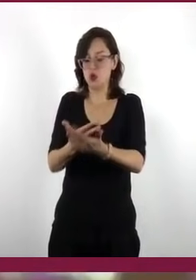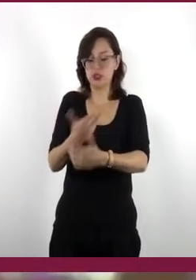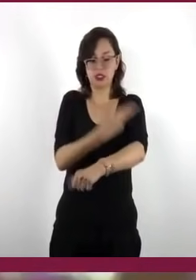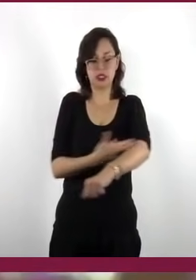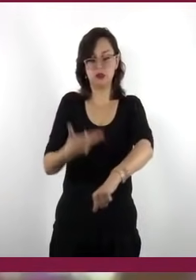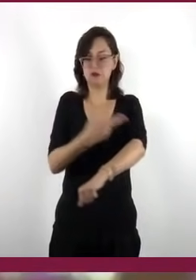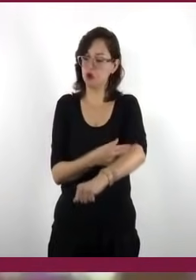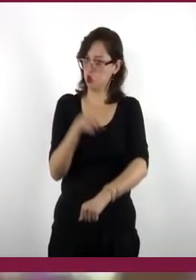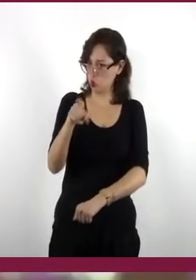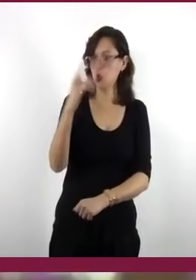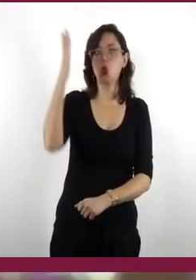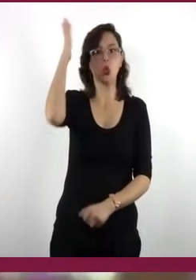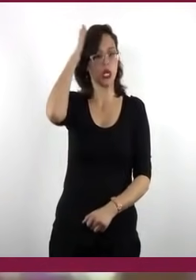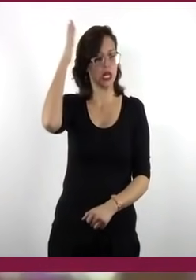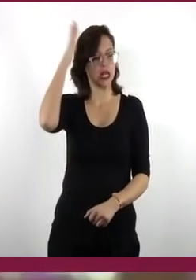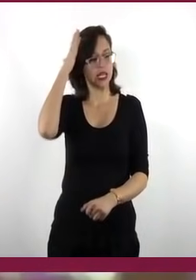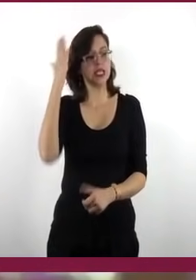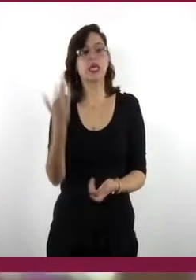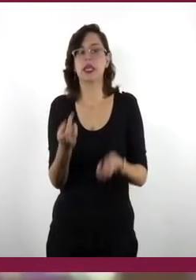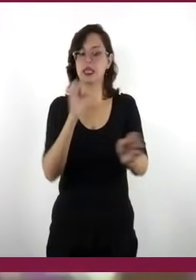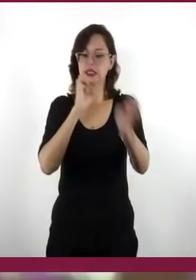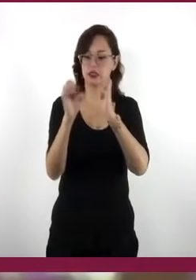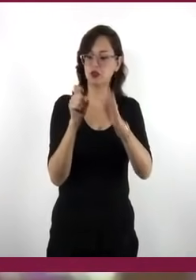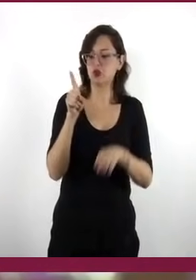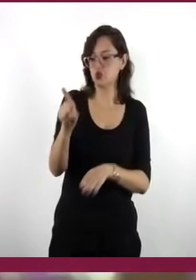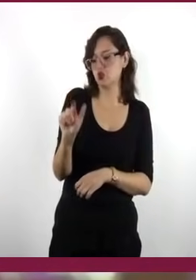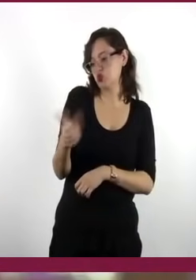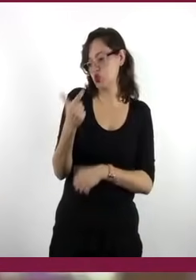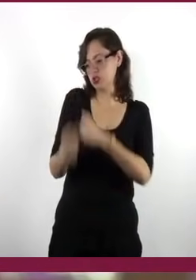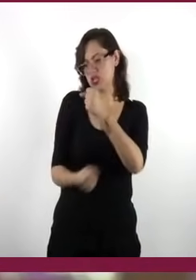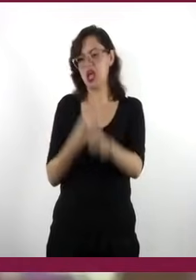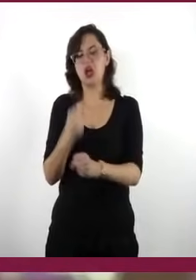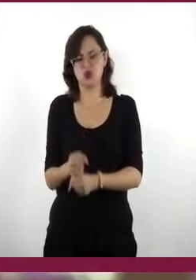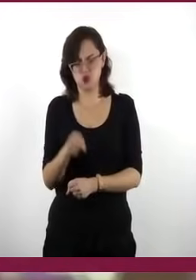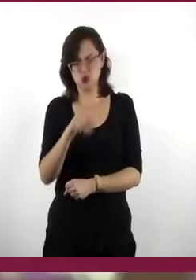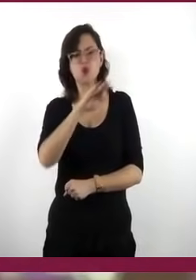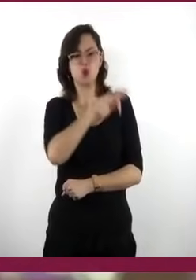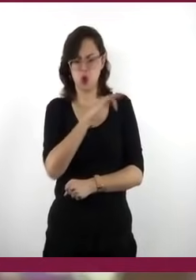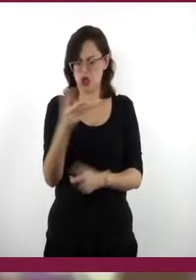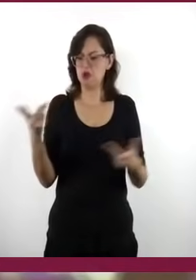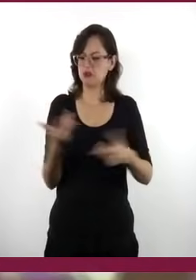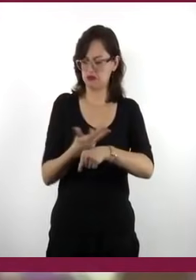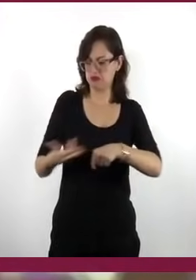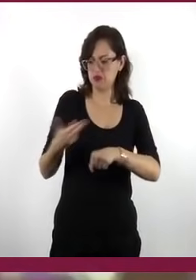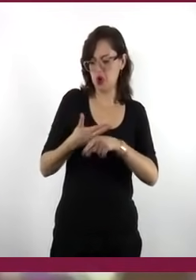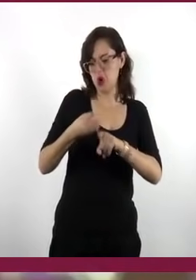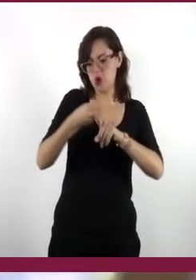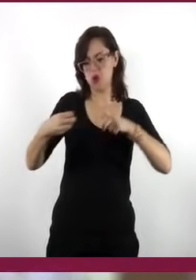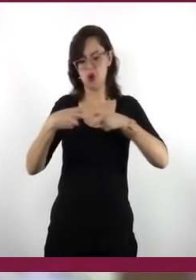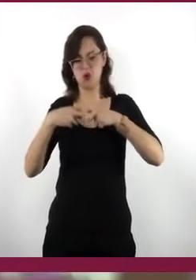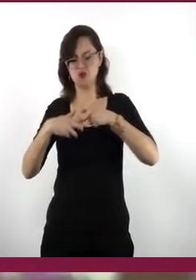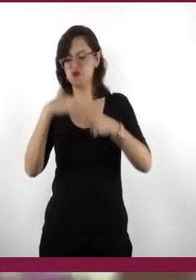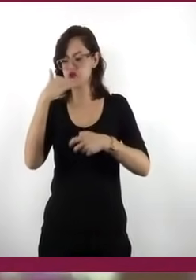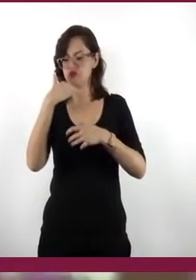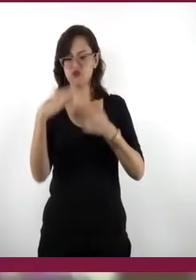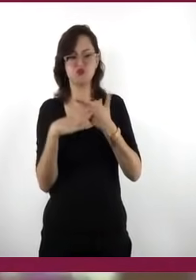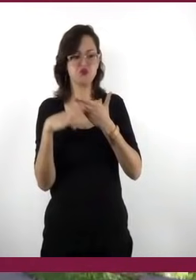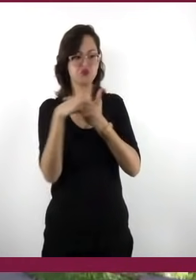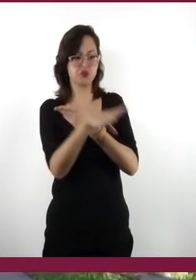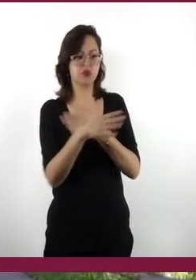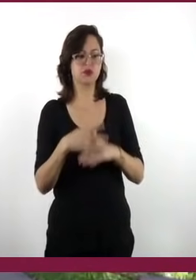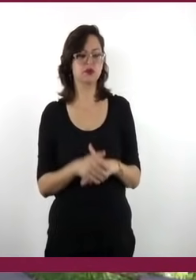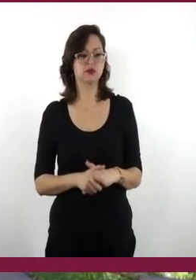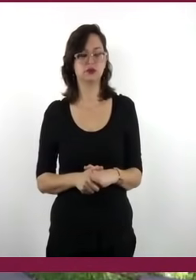¿a qué hora se te ocurrió que teniendo 12 años ya podías organizar cosas para luchar contra el plástico y la contaminación? Pues